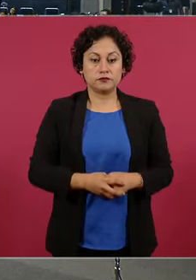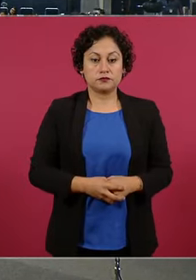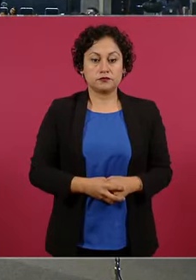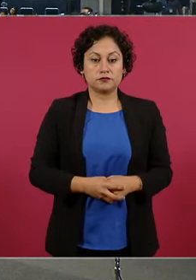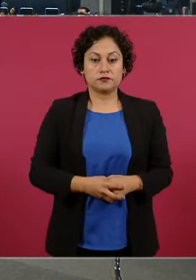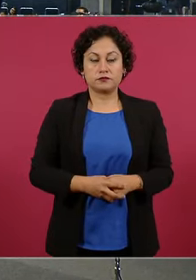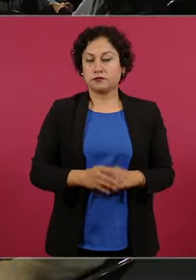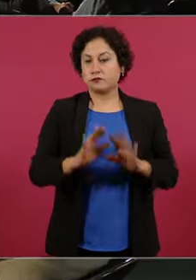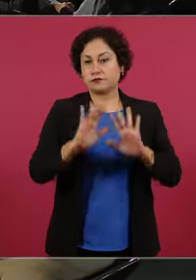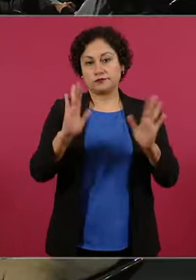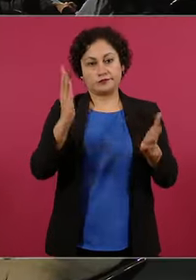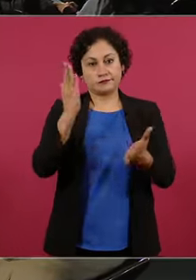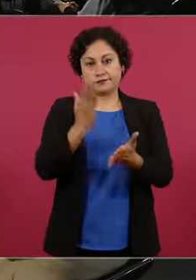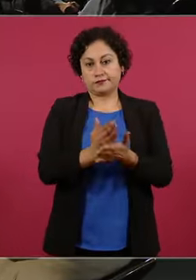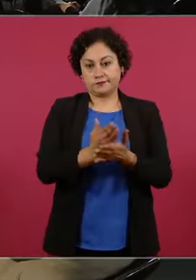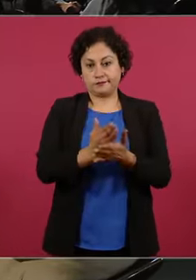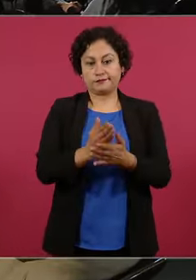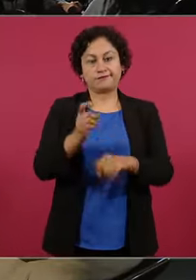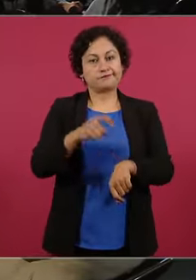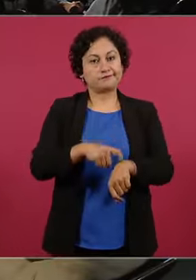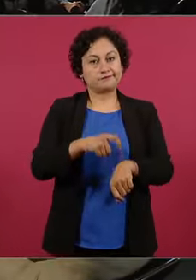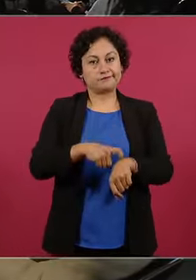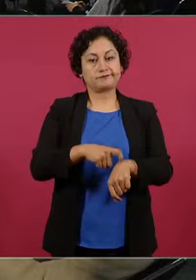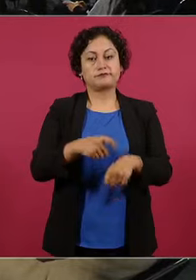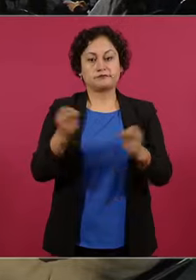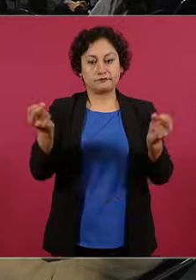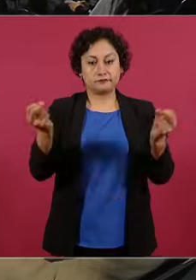Gracias. Ya no. Entonces mañana,